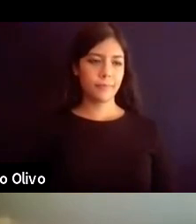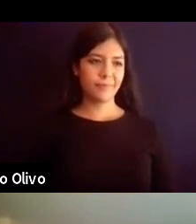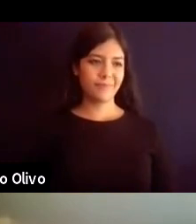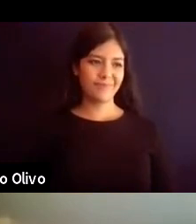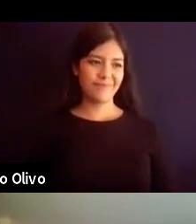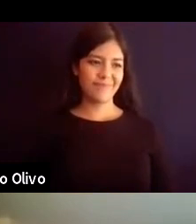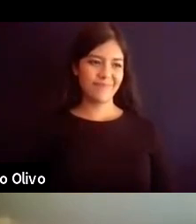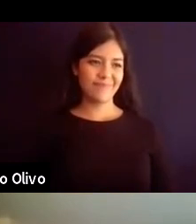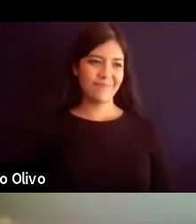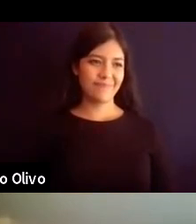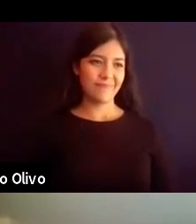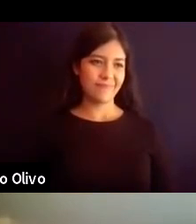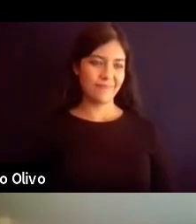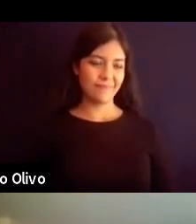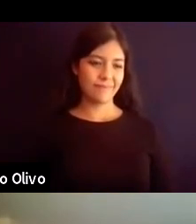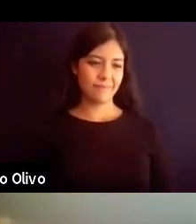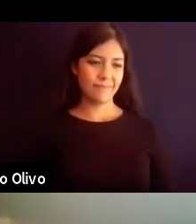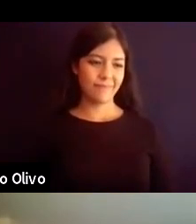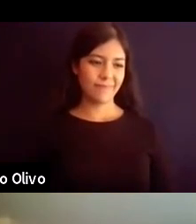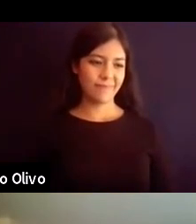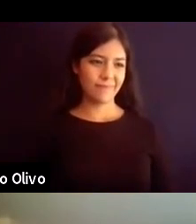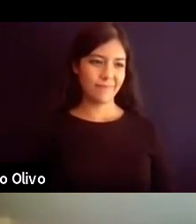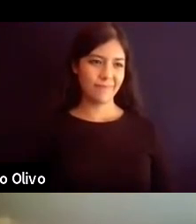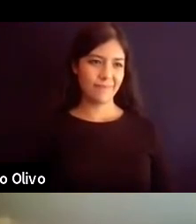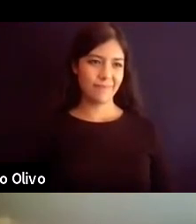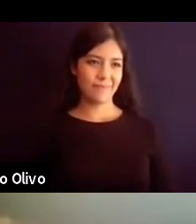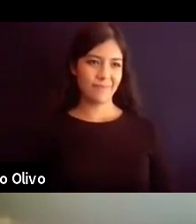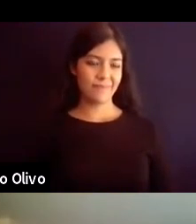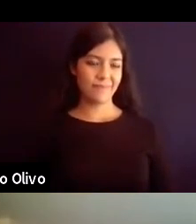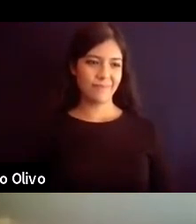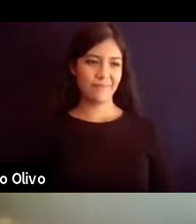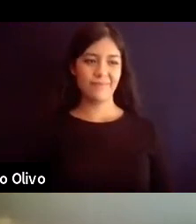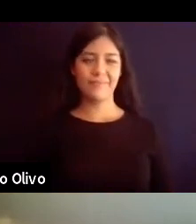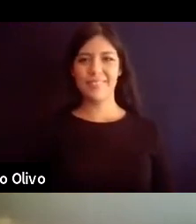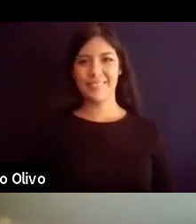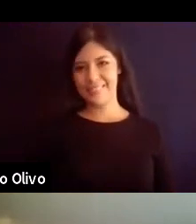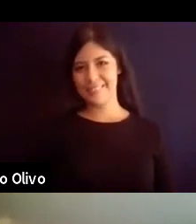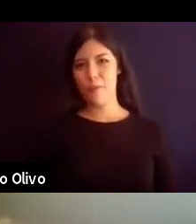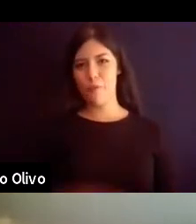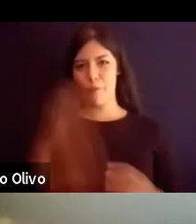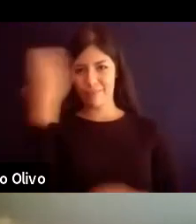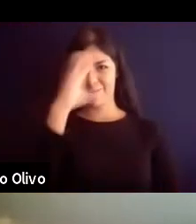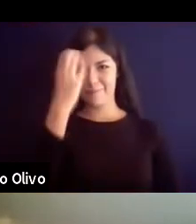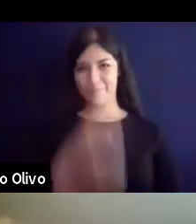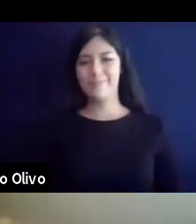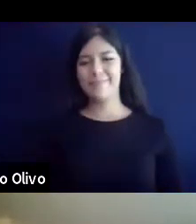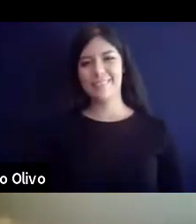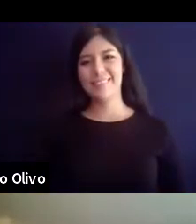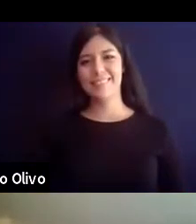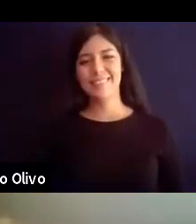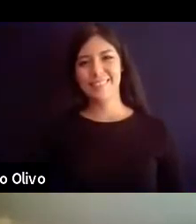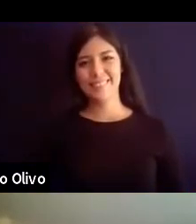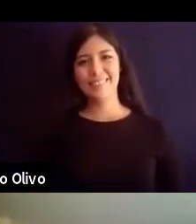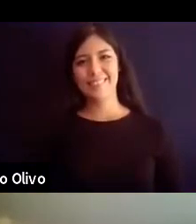¡Ay, la maestra Chan! ¡Hola, maestra! Muy bien, entonces, va a la fotografía. ¡Hola!